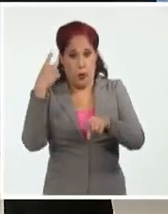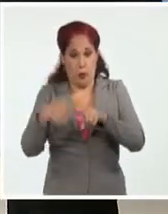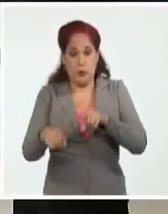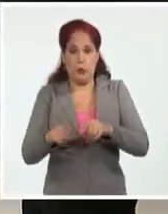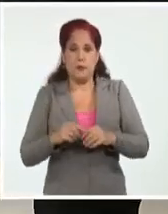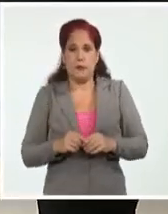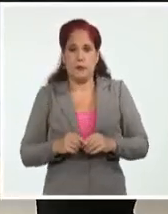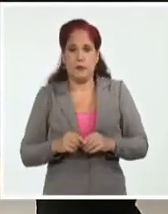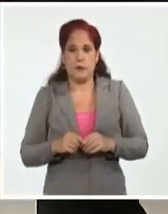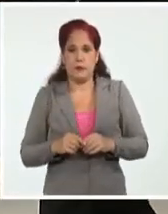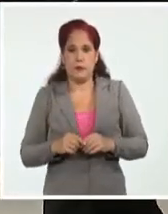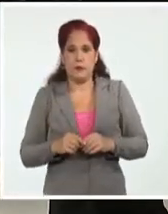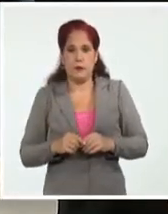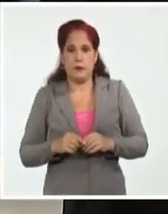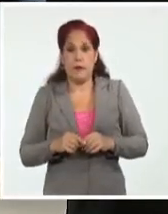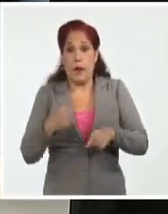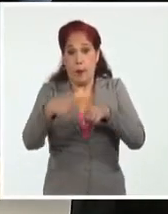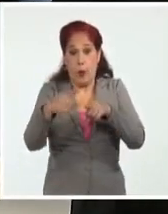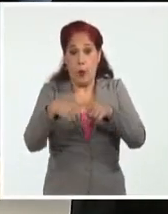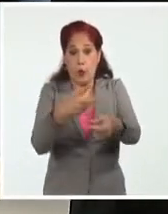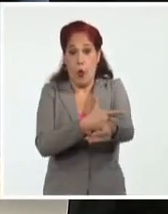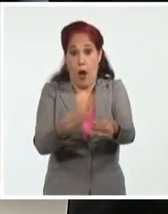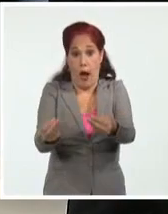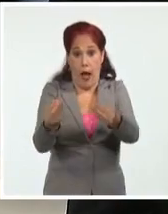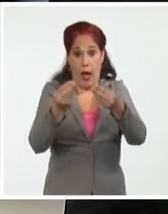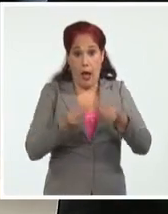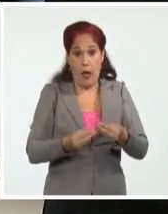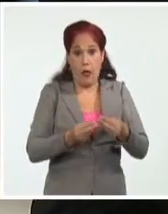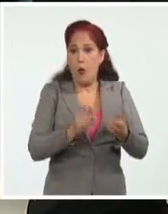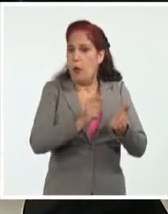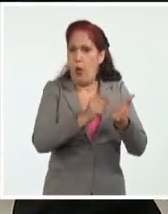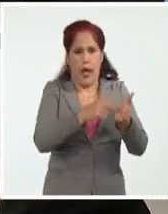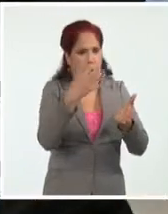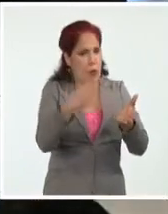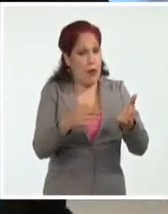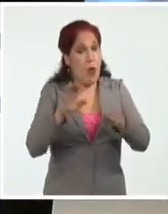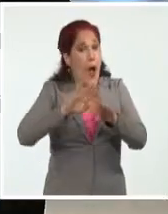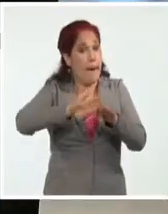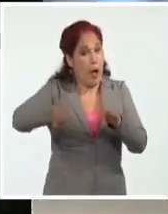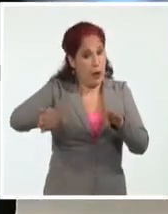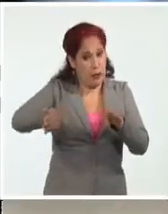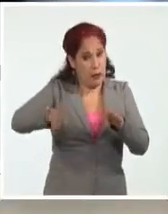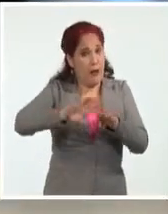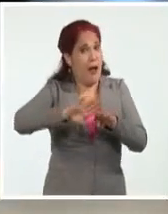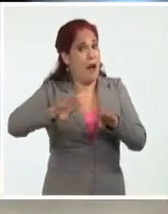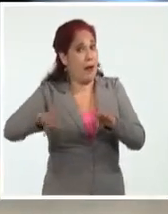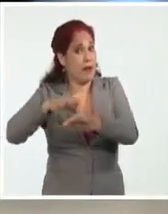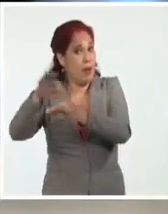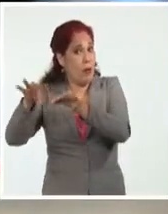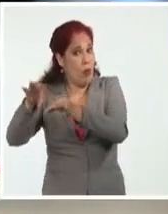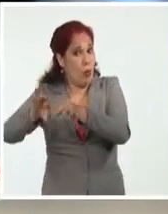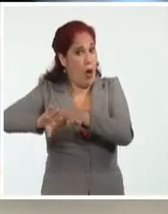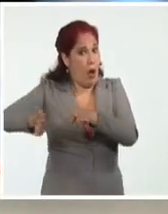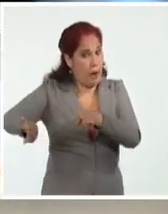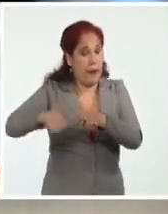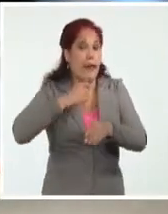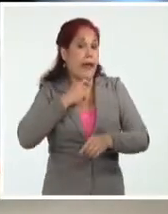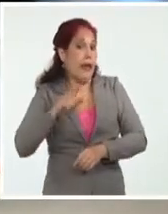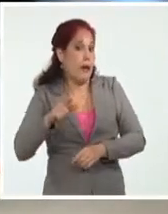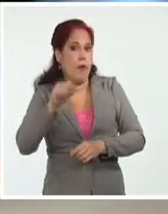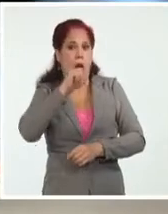último, en ningún caso el producto donado sustituye al de la canasta familiar normada. Vale la aclaración porque uno de estos productos es, por ejemplo,